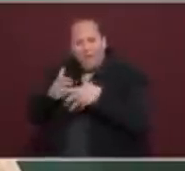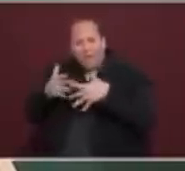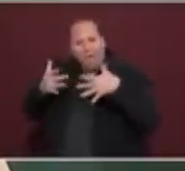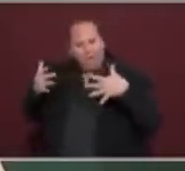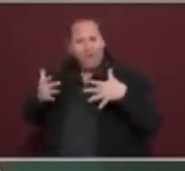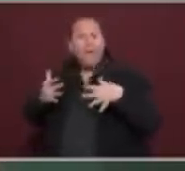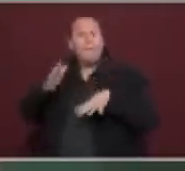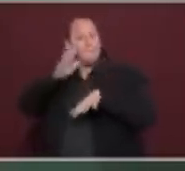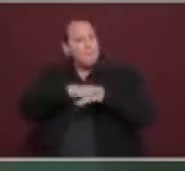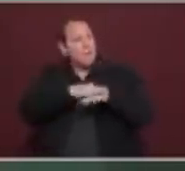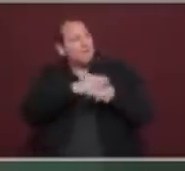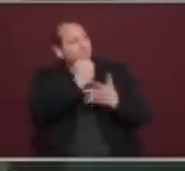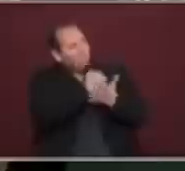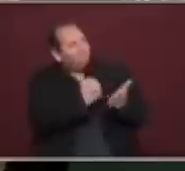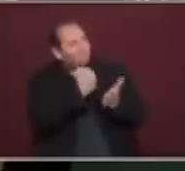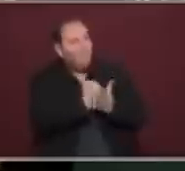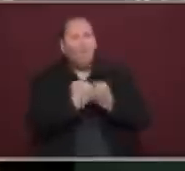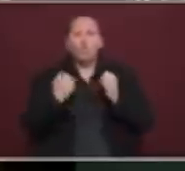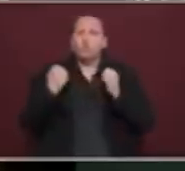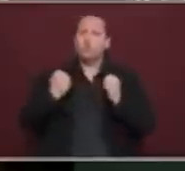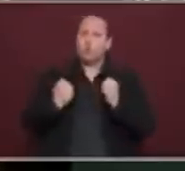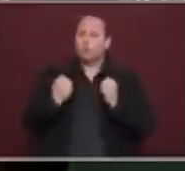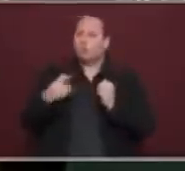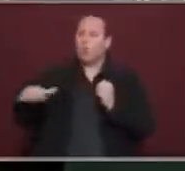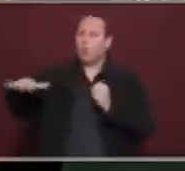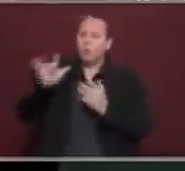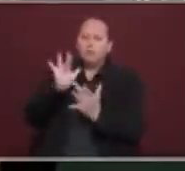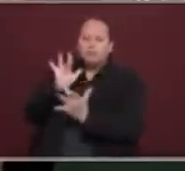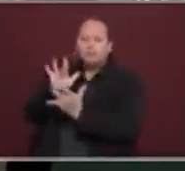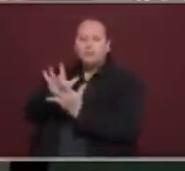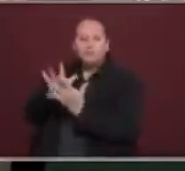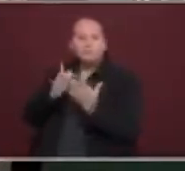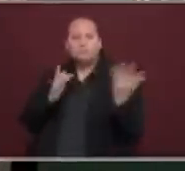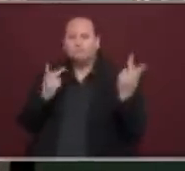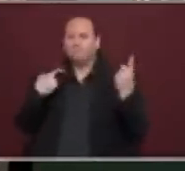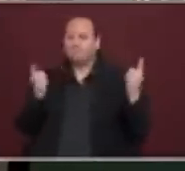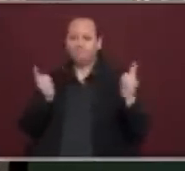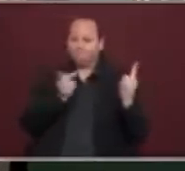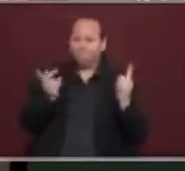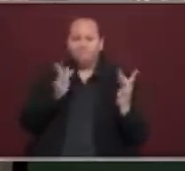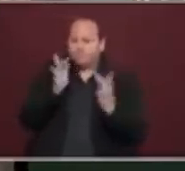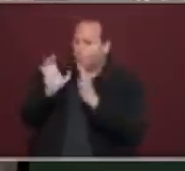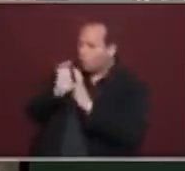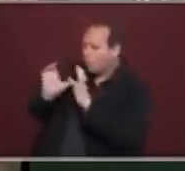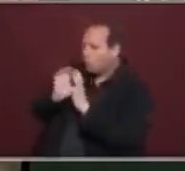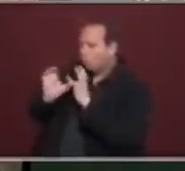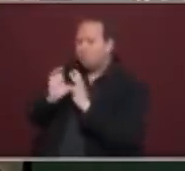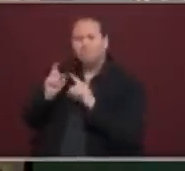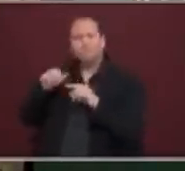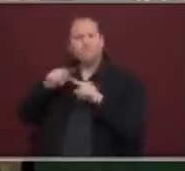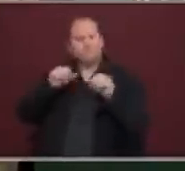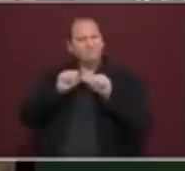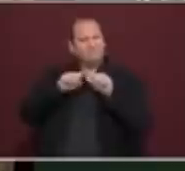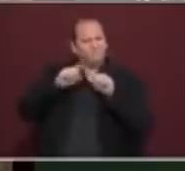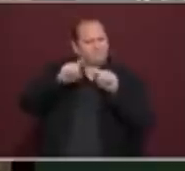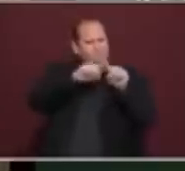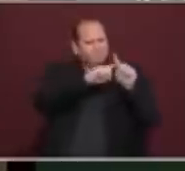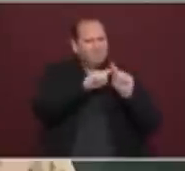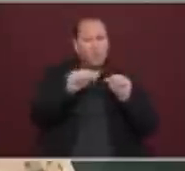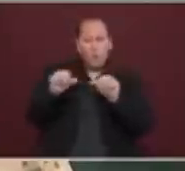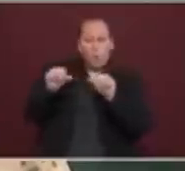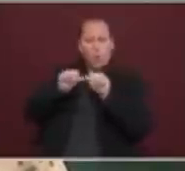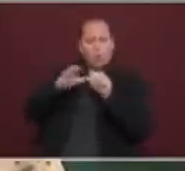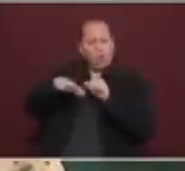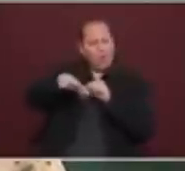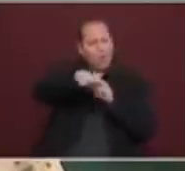tengan una mayor un mayor contacto con la ciudadanía y presencia en áreas conflictivas que estas áreas conflictivas